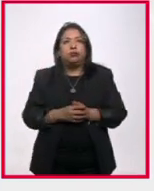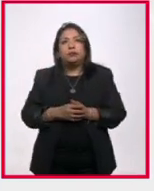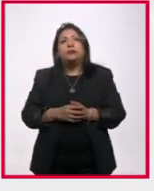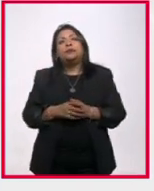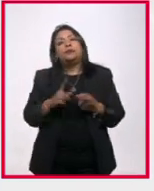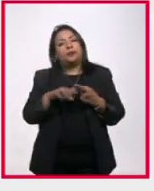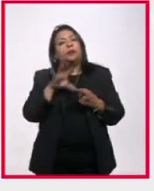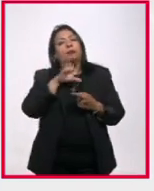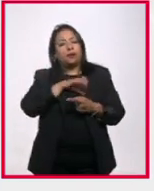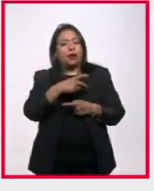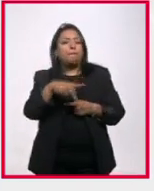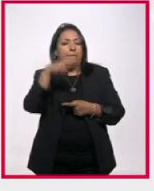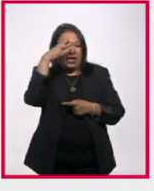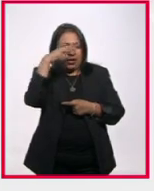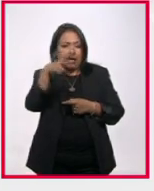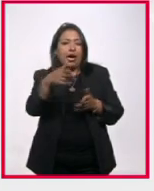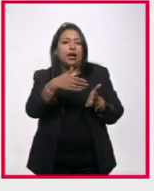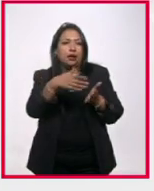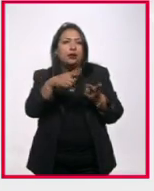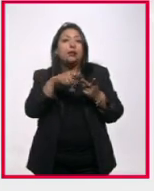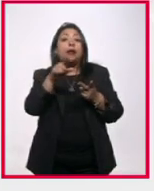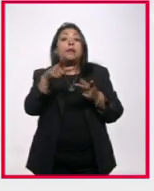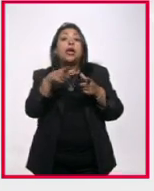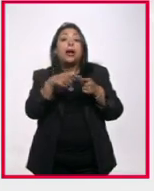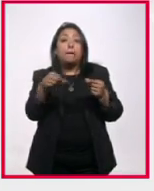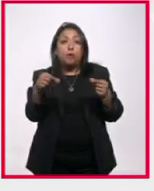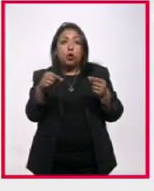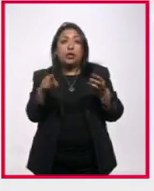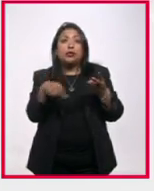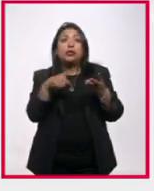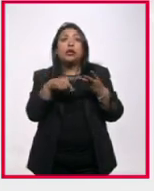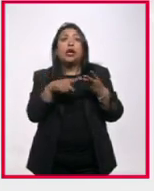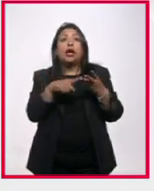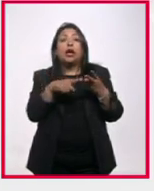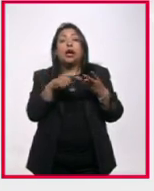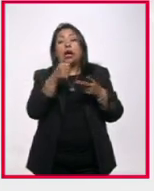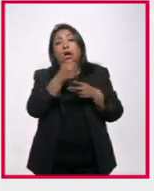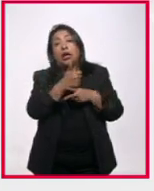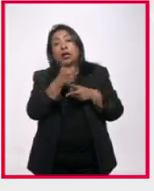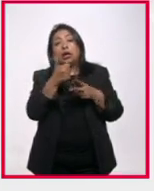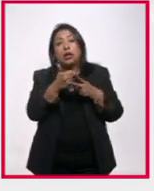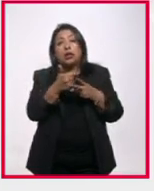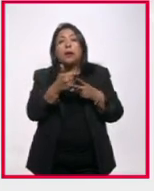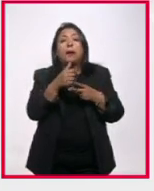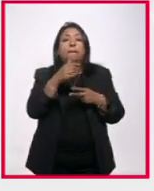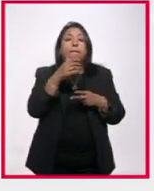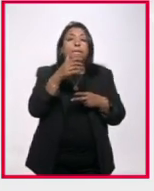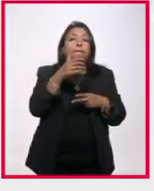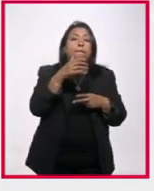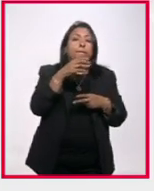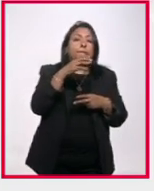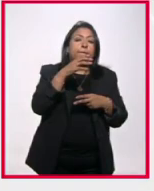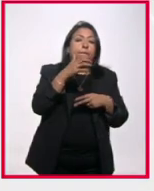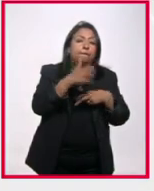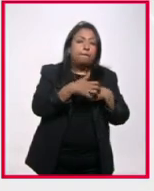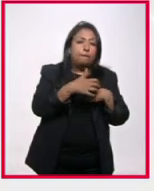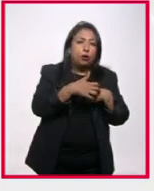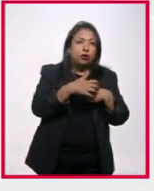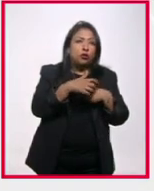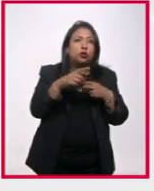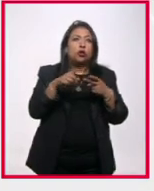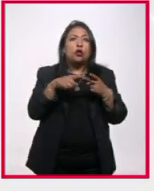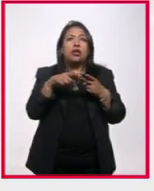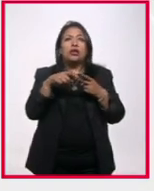Obviamente me encanta la comida mexicana y me encanta la comida japonesa, y de cada uno el pozole y el